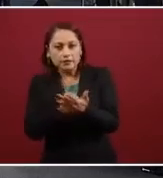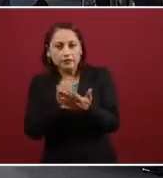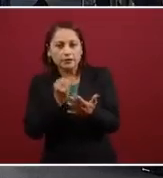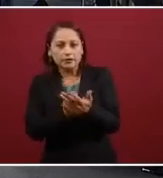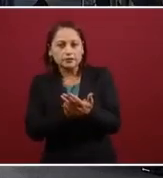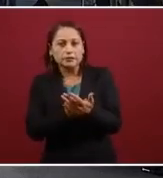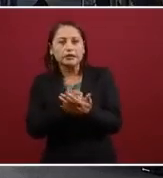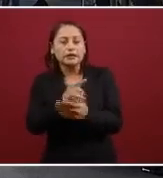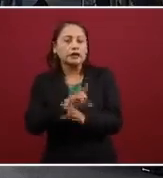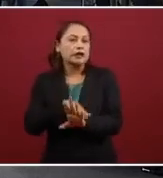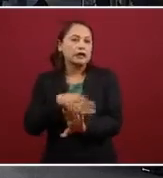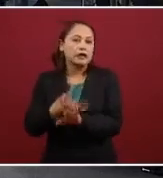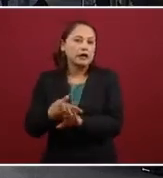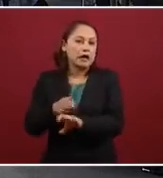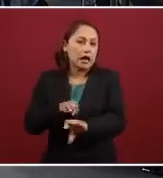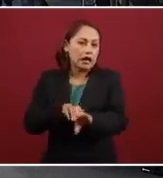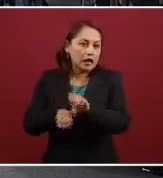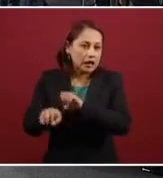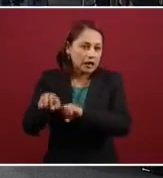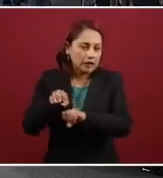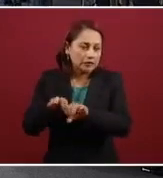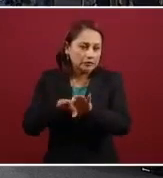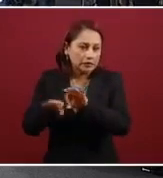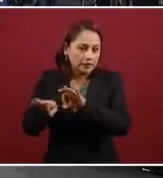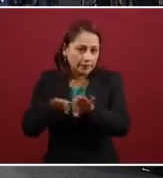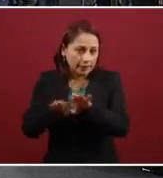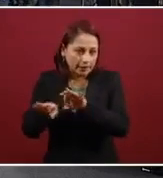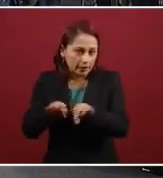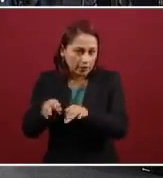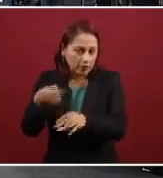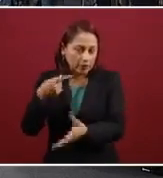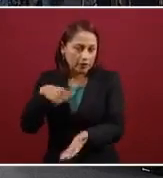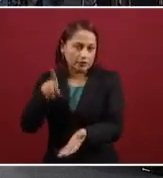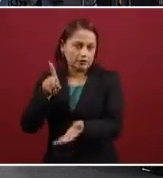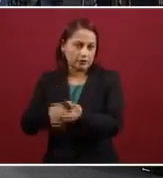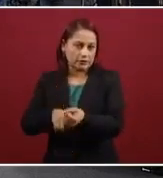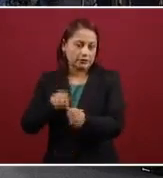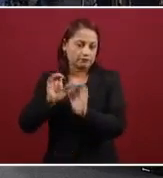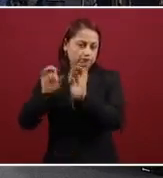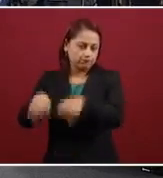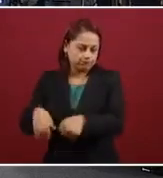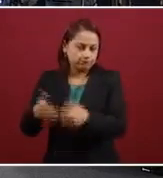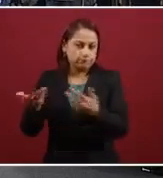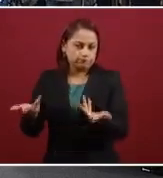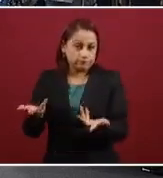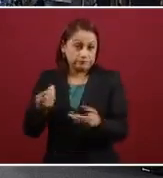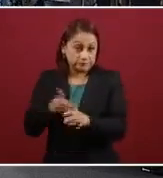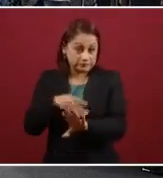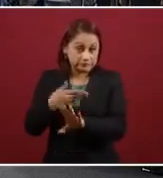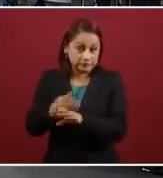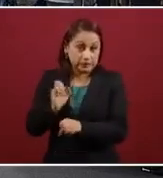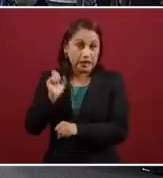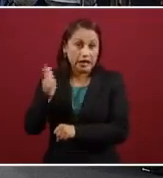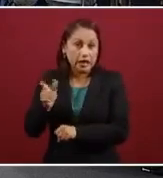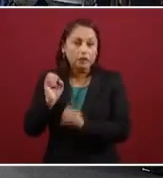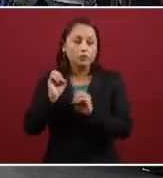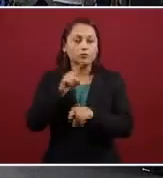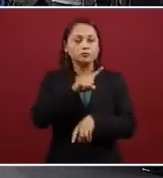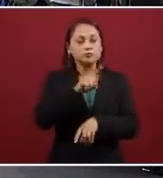empleos, sobre todo en el acero? ¿Y de cuánto se estima que pueda ser este daño preliminar?